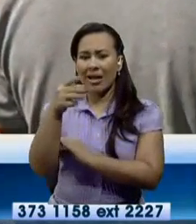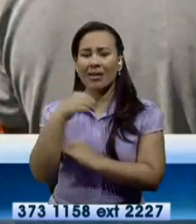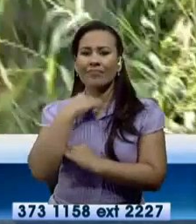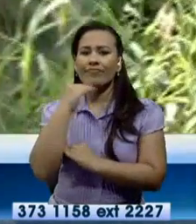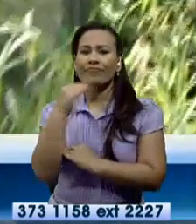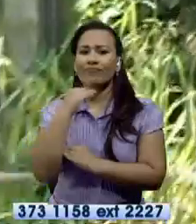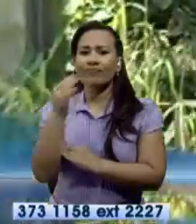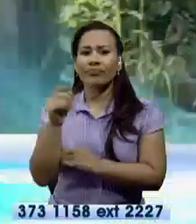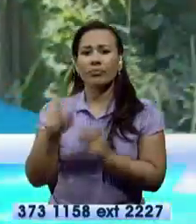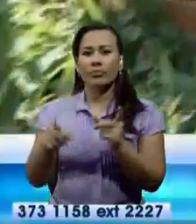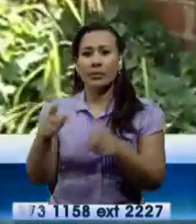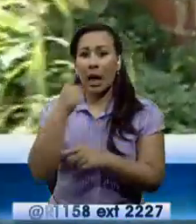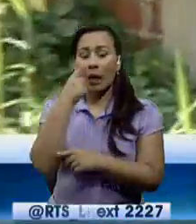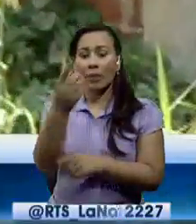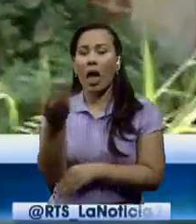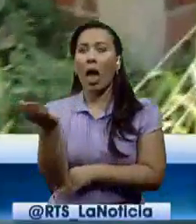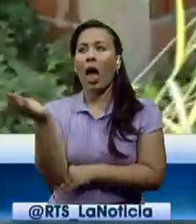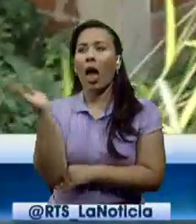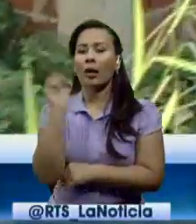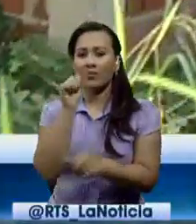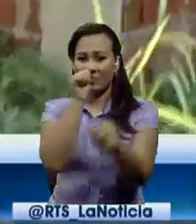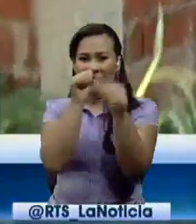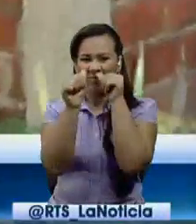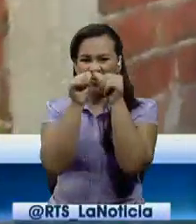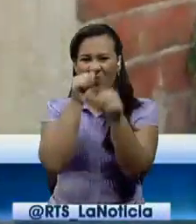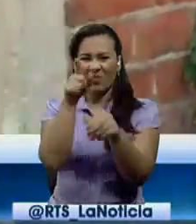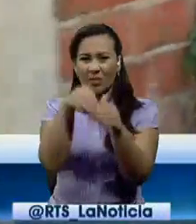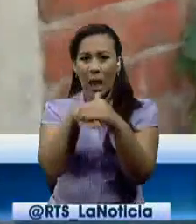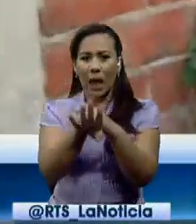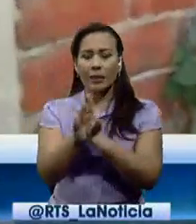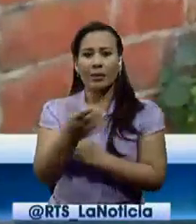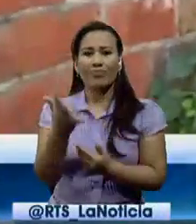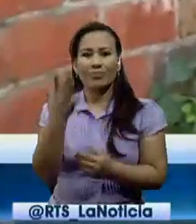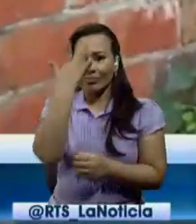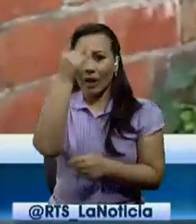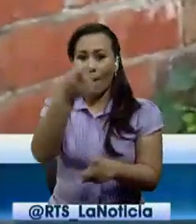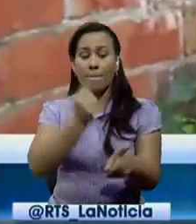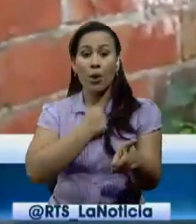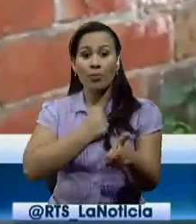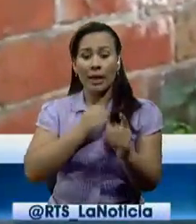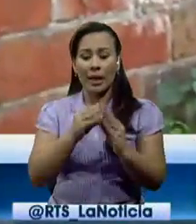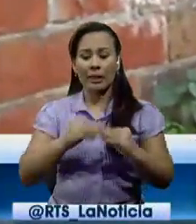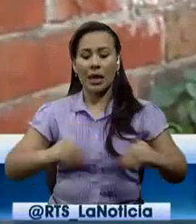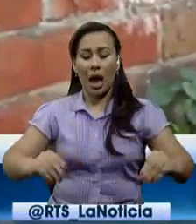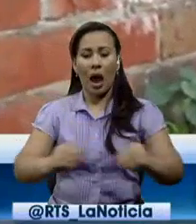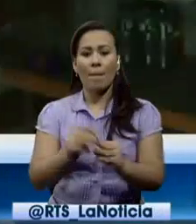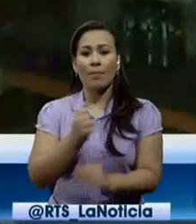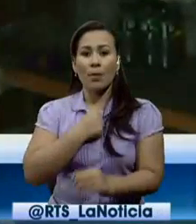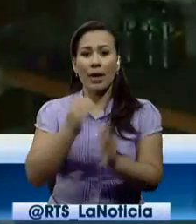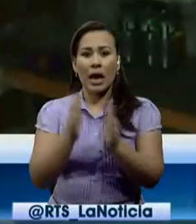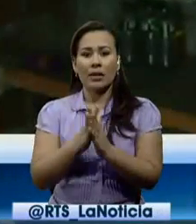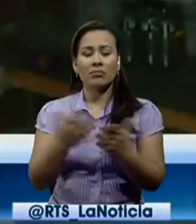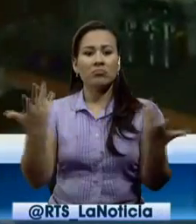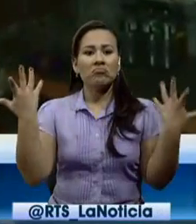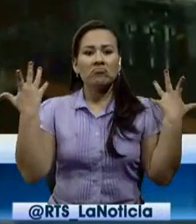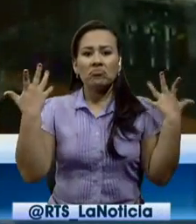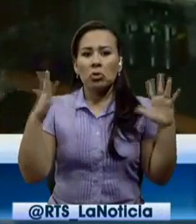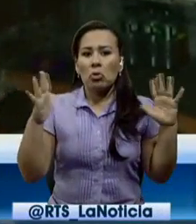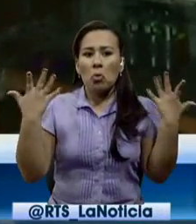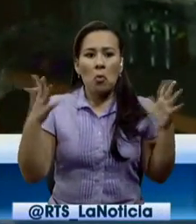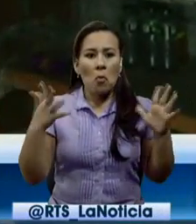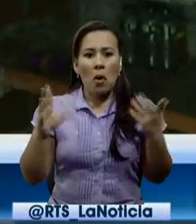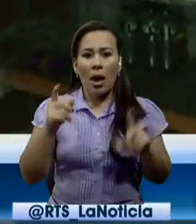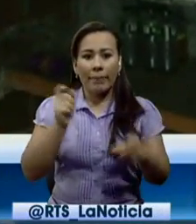a supuestos mendigos y consumidores de drogas. Inclusive han amenazado con armas blancas